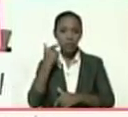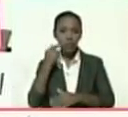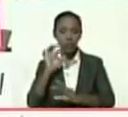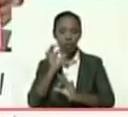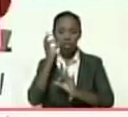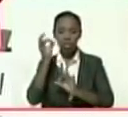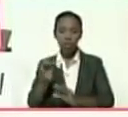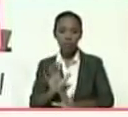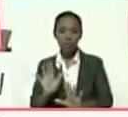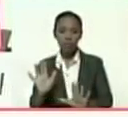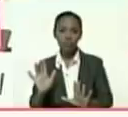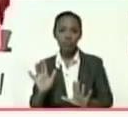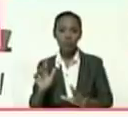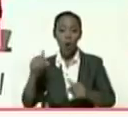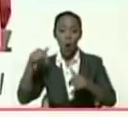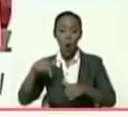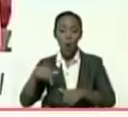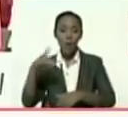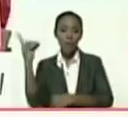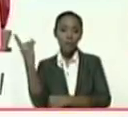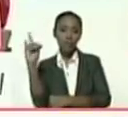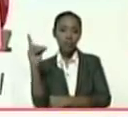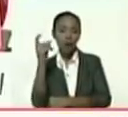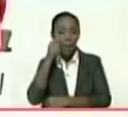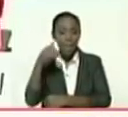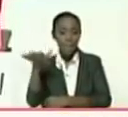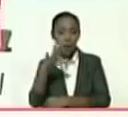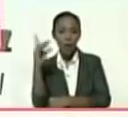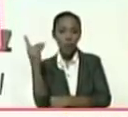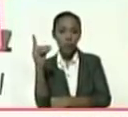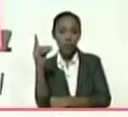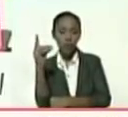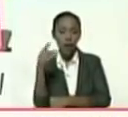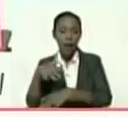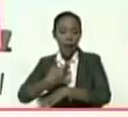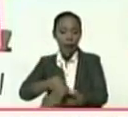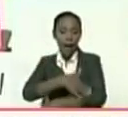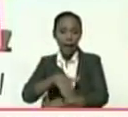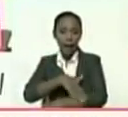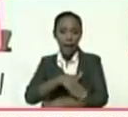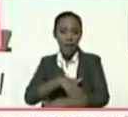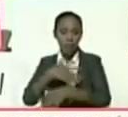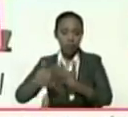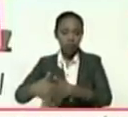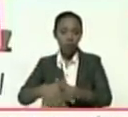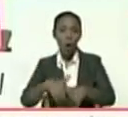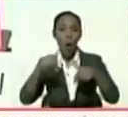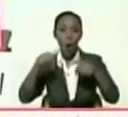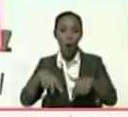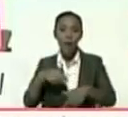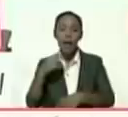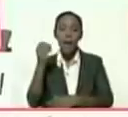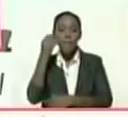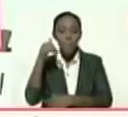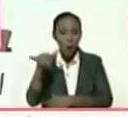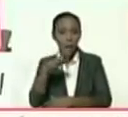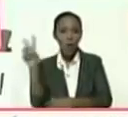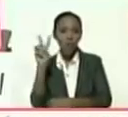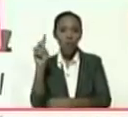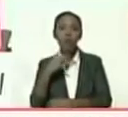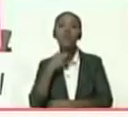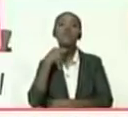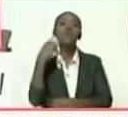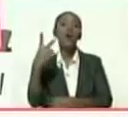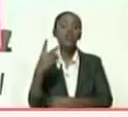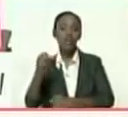Bolivia resiste, el pueblo boliviano está en la calle. Hoy el pueblo boliviano levanta su voz, hoy el pueblo boliviano